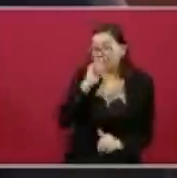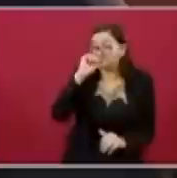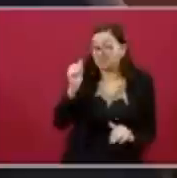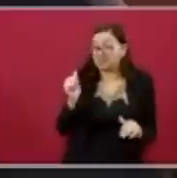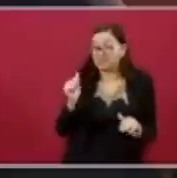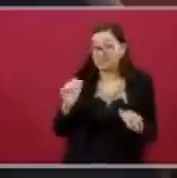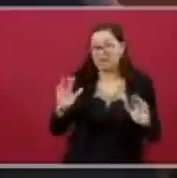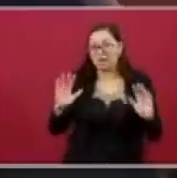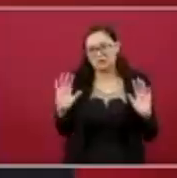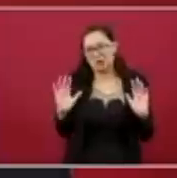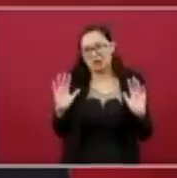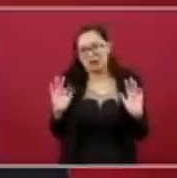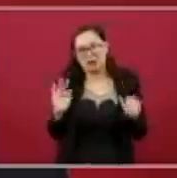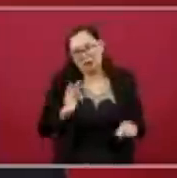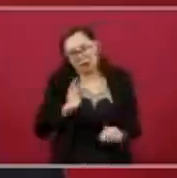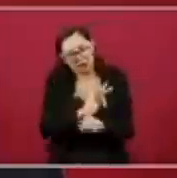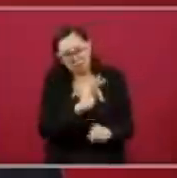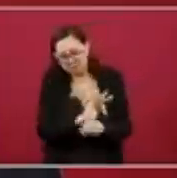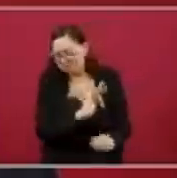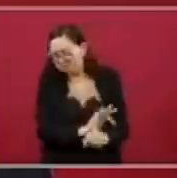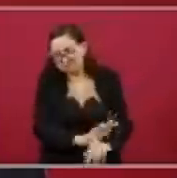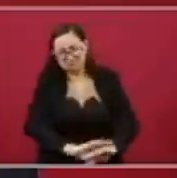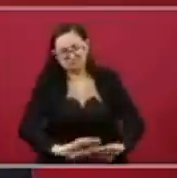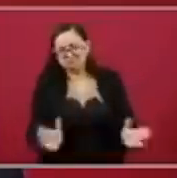yo avalo.